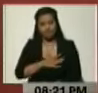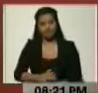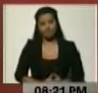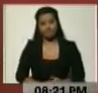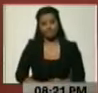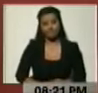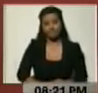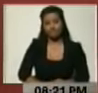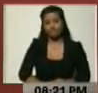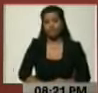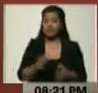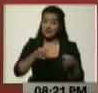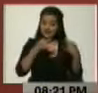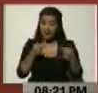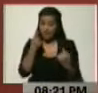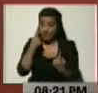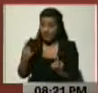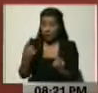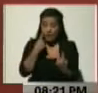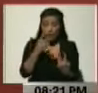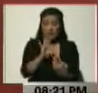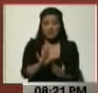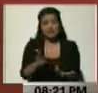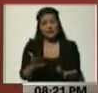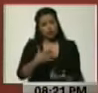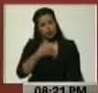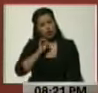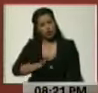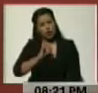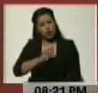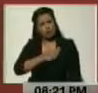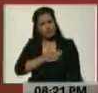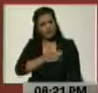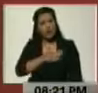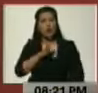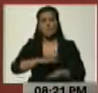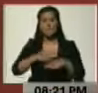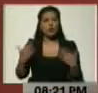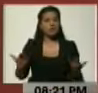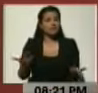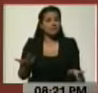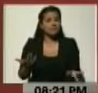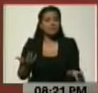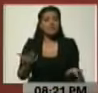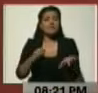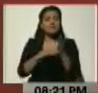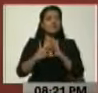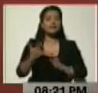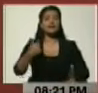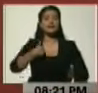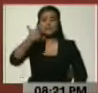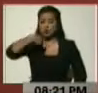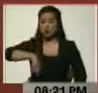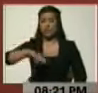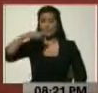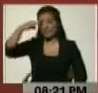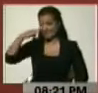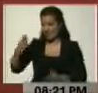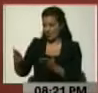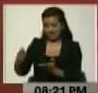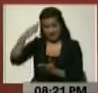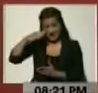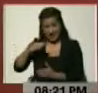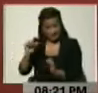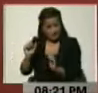Y cada vez que ocurren es un enorme dolor porque ese es el crisol nuestro, pues. Los cadetes es la cosa más